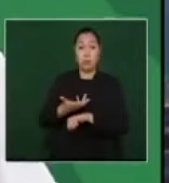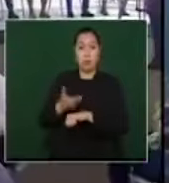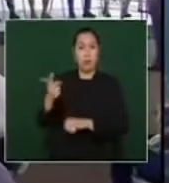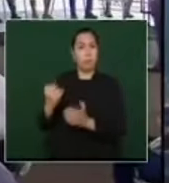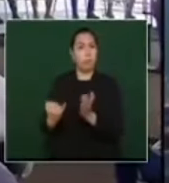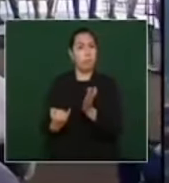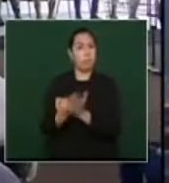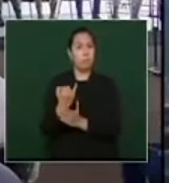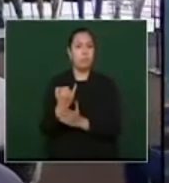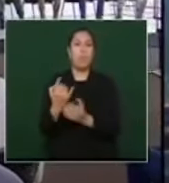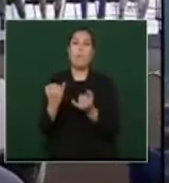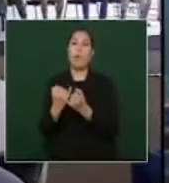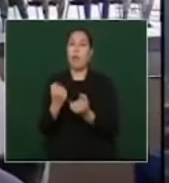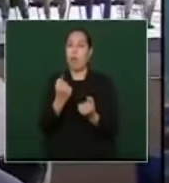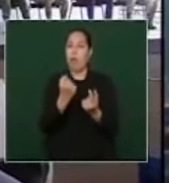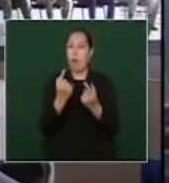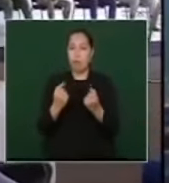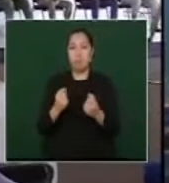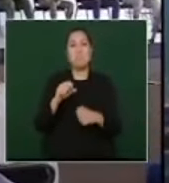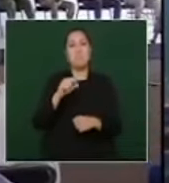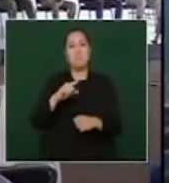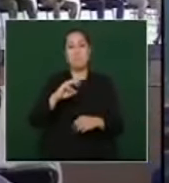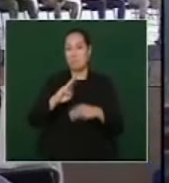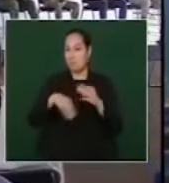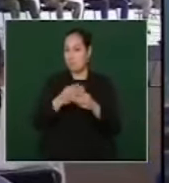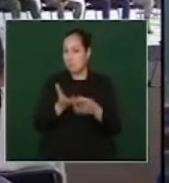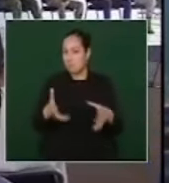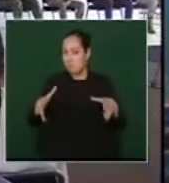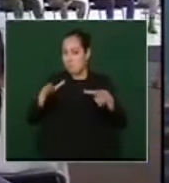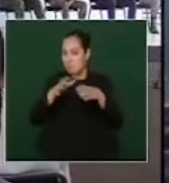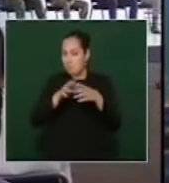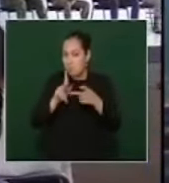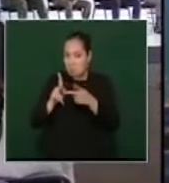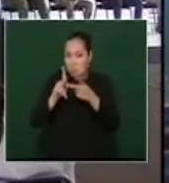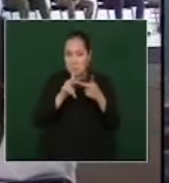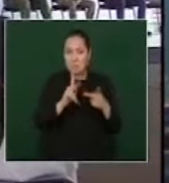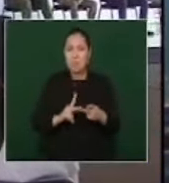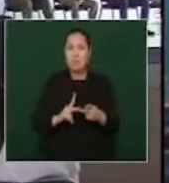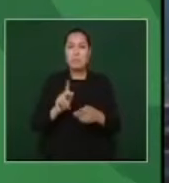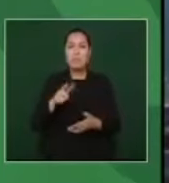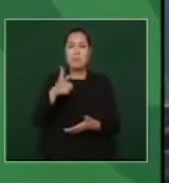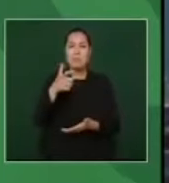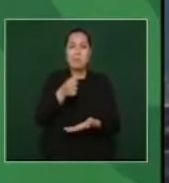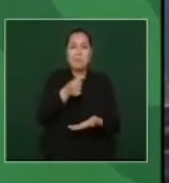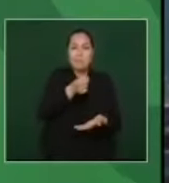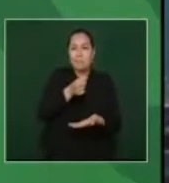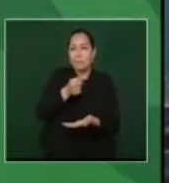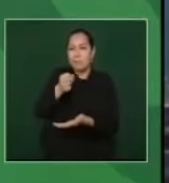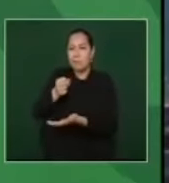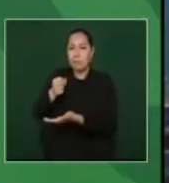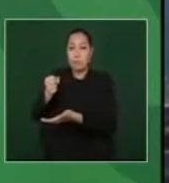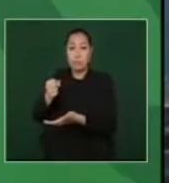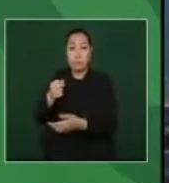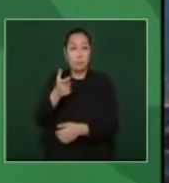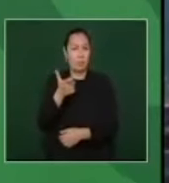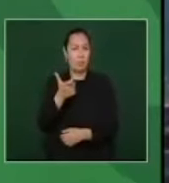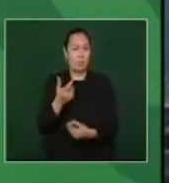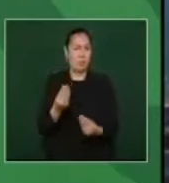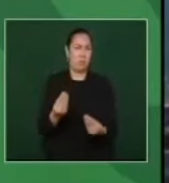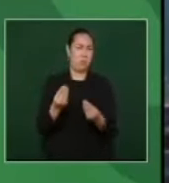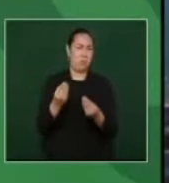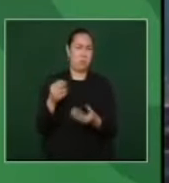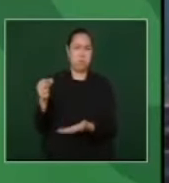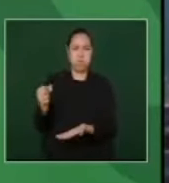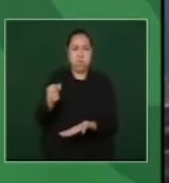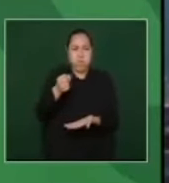relaciones entre el anfitrión de el país de las barras y las estrellas' que éste está novena cumbre de las américas se